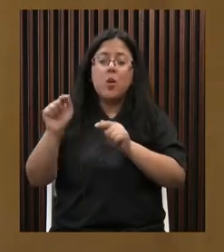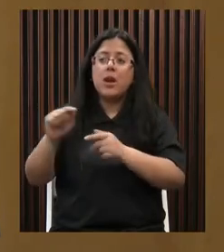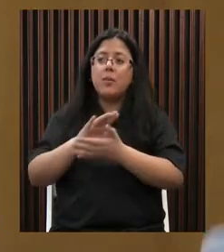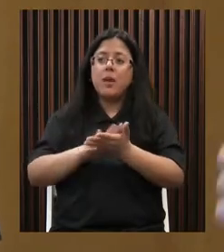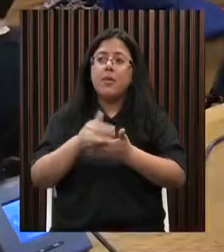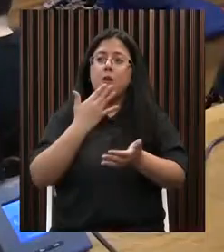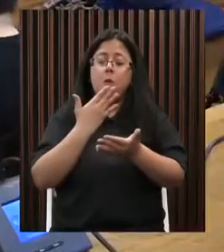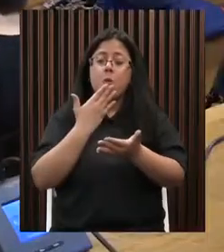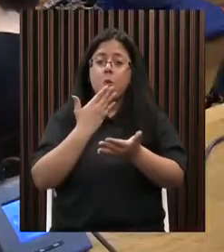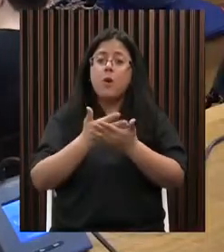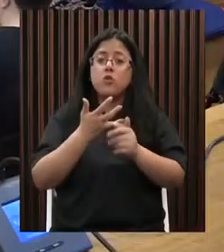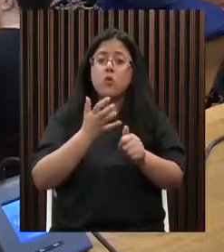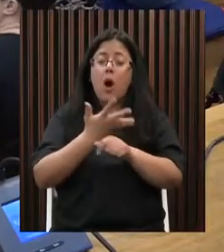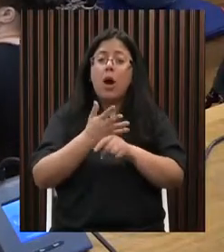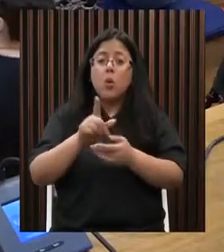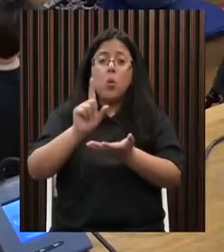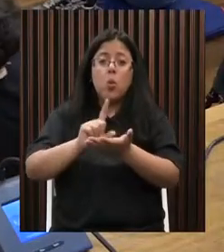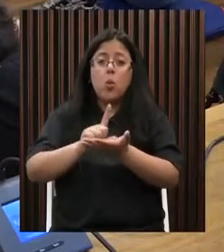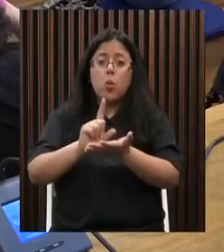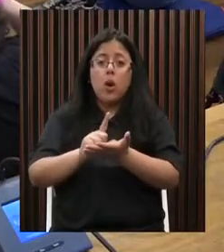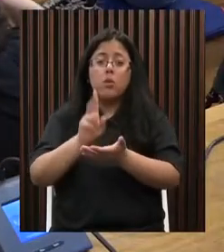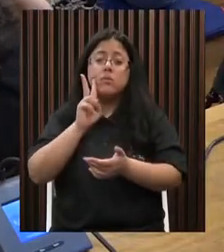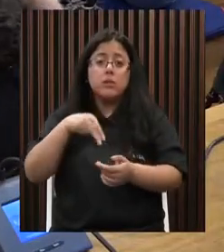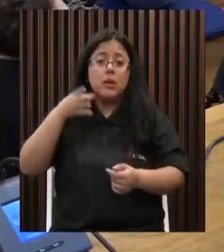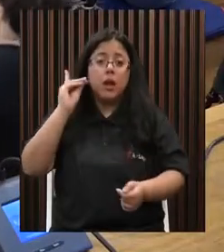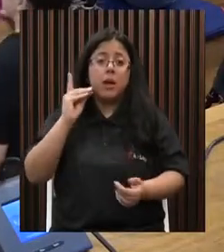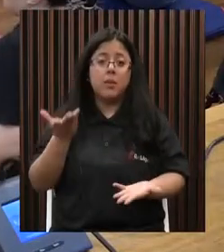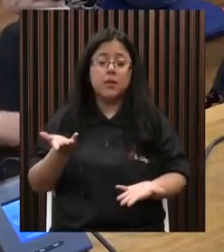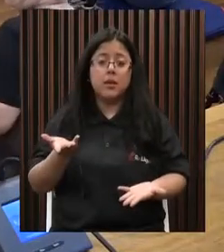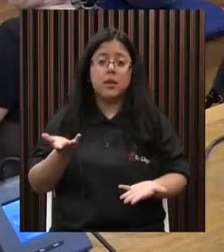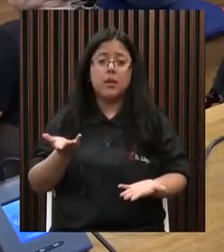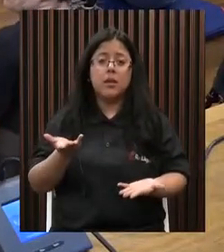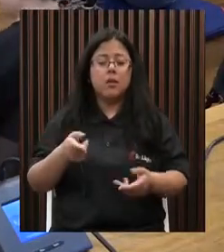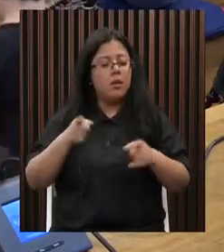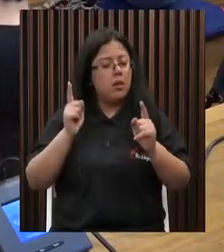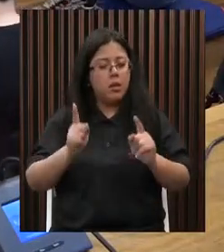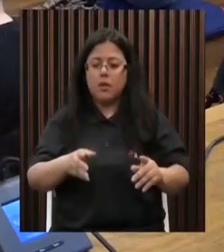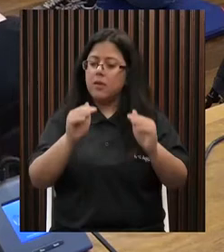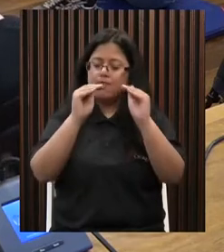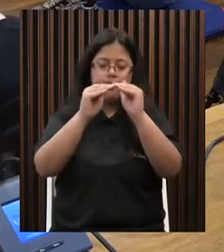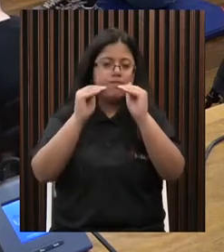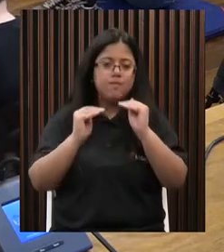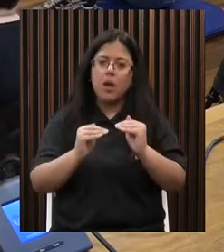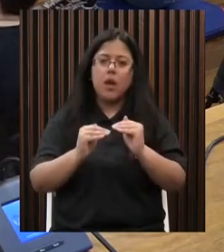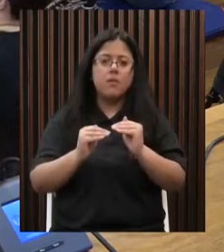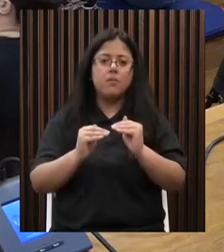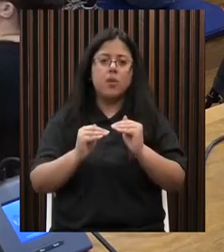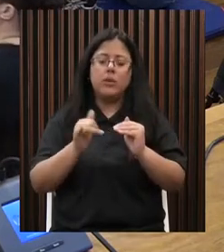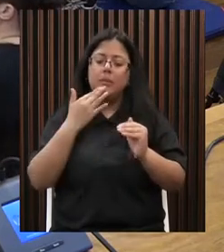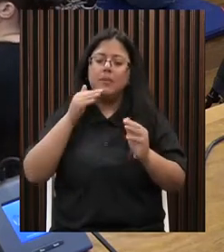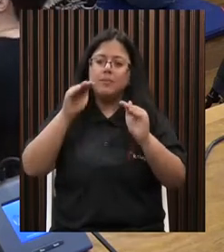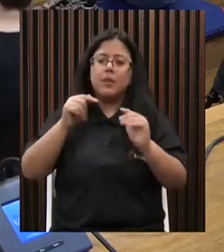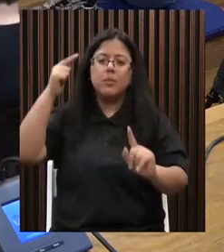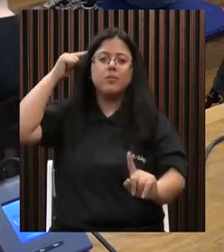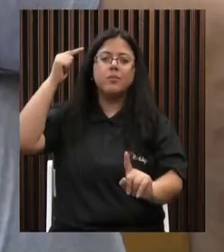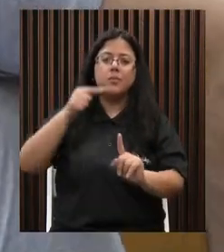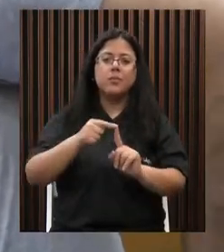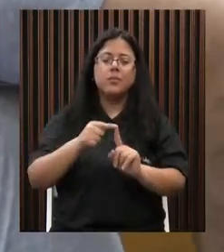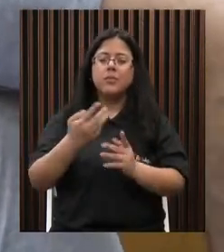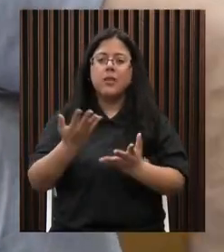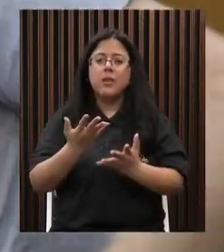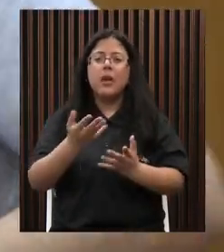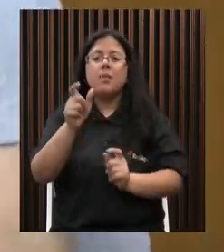hay una obra para personas sin discapacidad, debe ser de la misma forma y con el mismo propósito para quienes